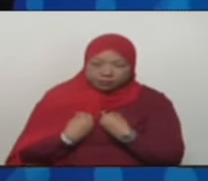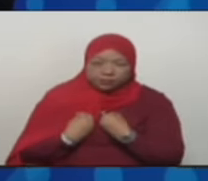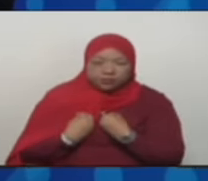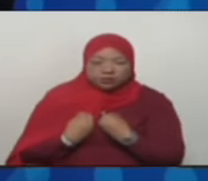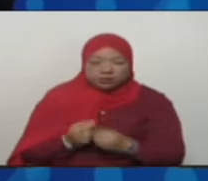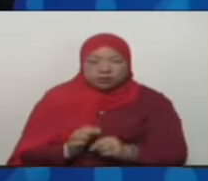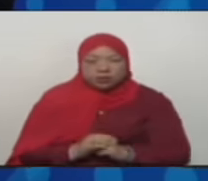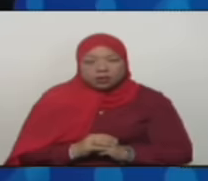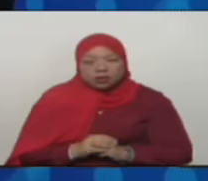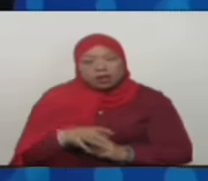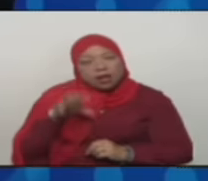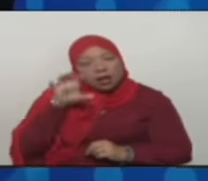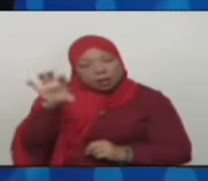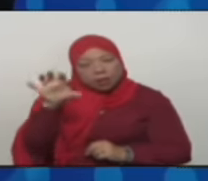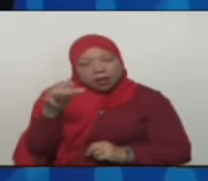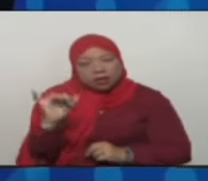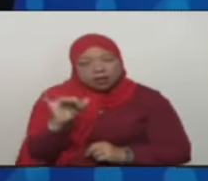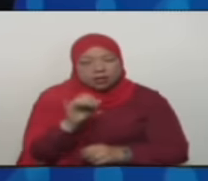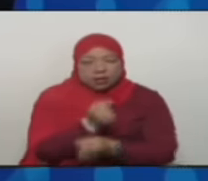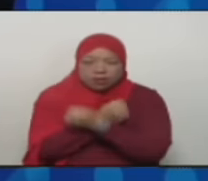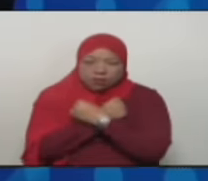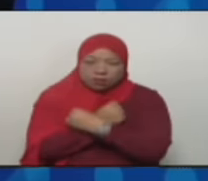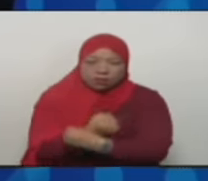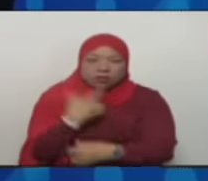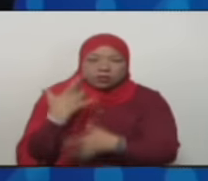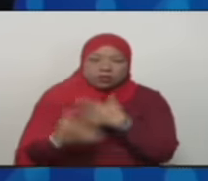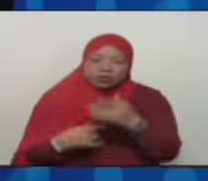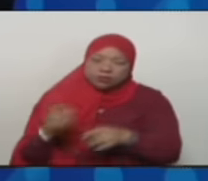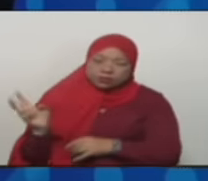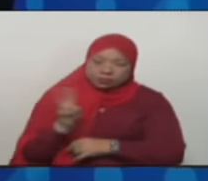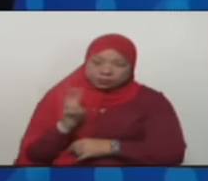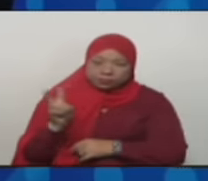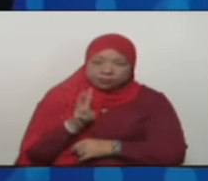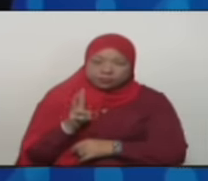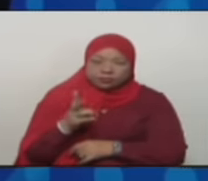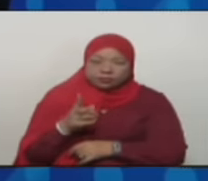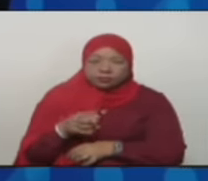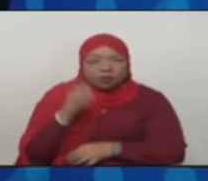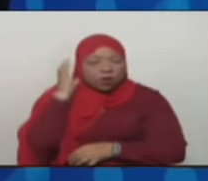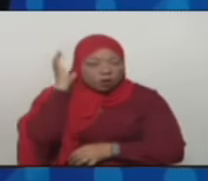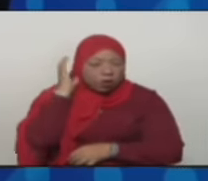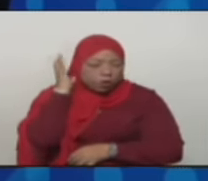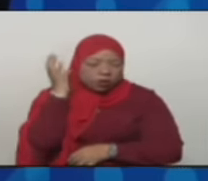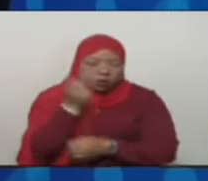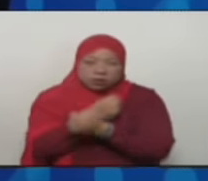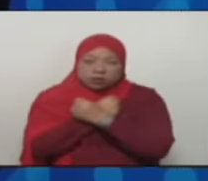amor a la patria, el amor a Venezuela. Con conciencia y amor,